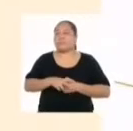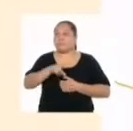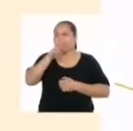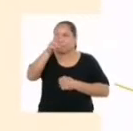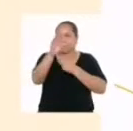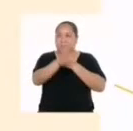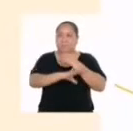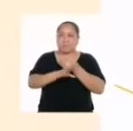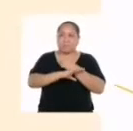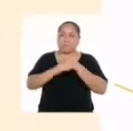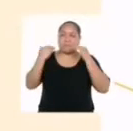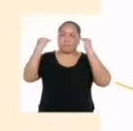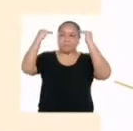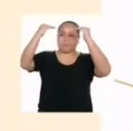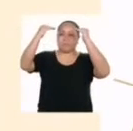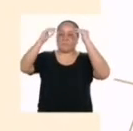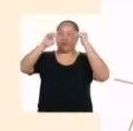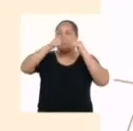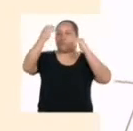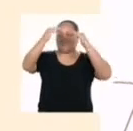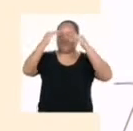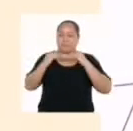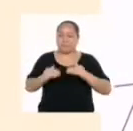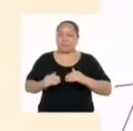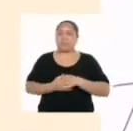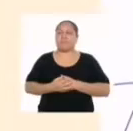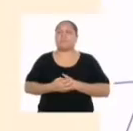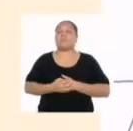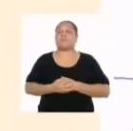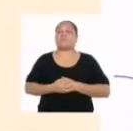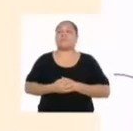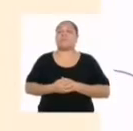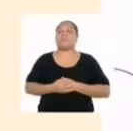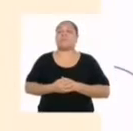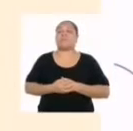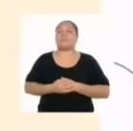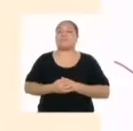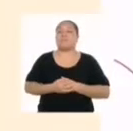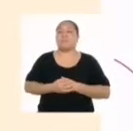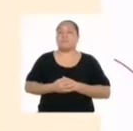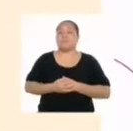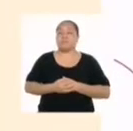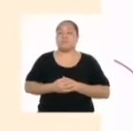Dos bases, una superior y otra inferior.